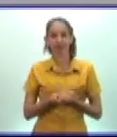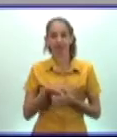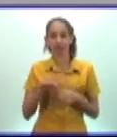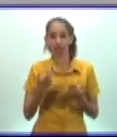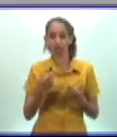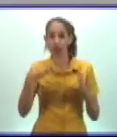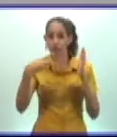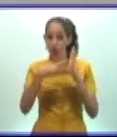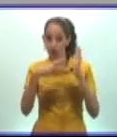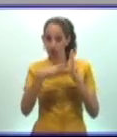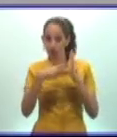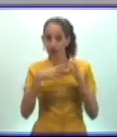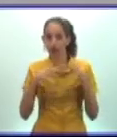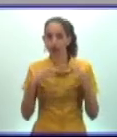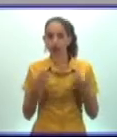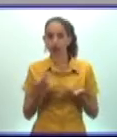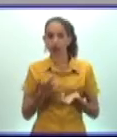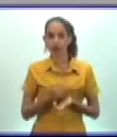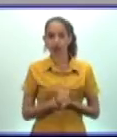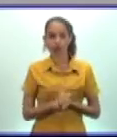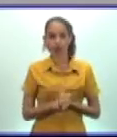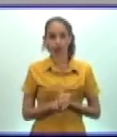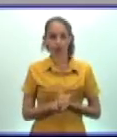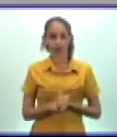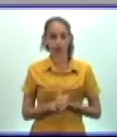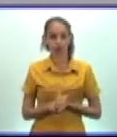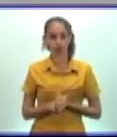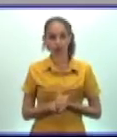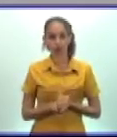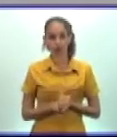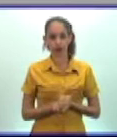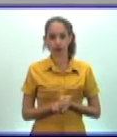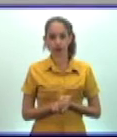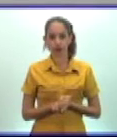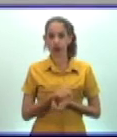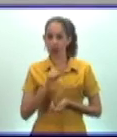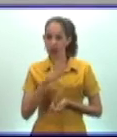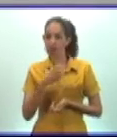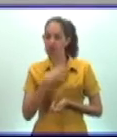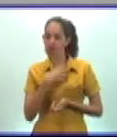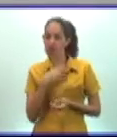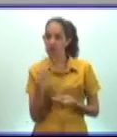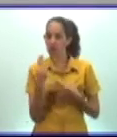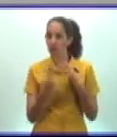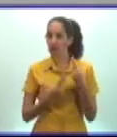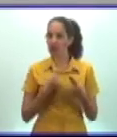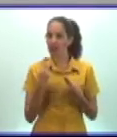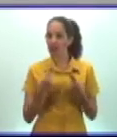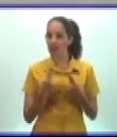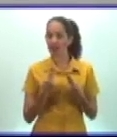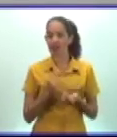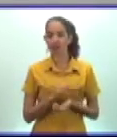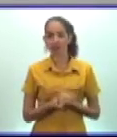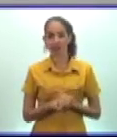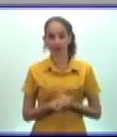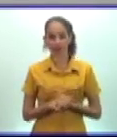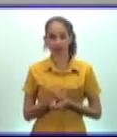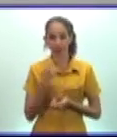el resultado va a ser una expresión decimal finita, lo podemos convertir en expresión decimal.